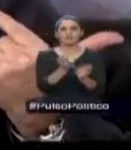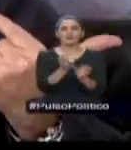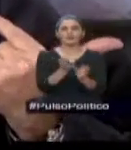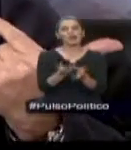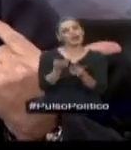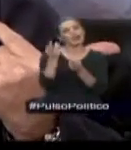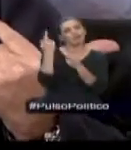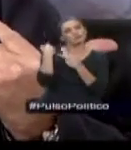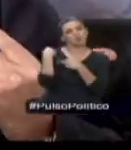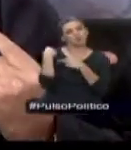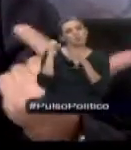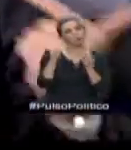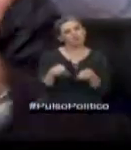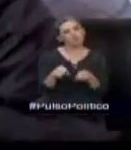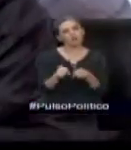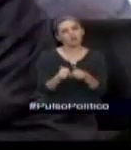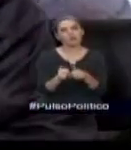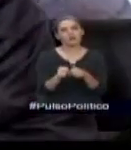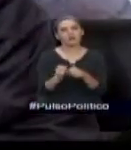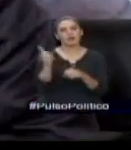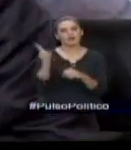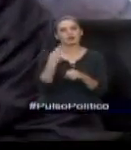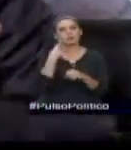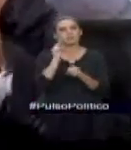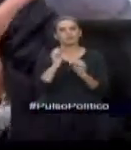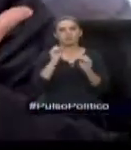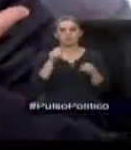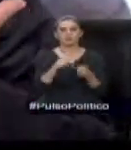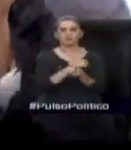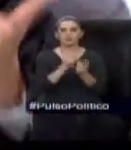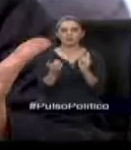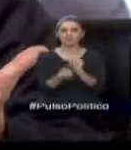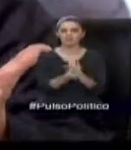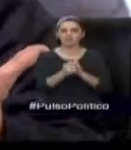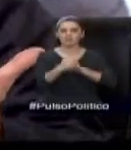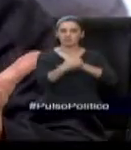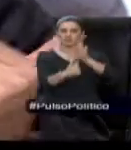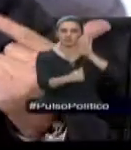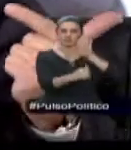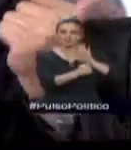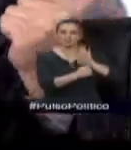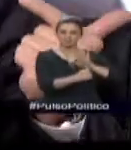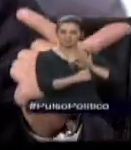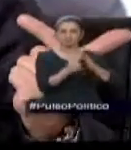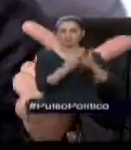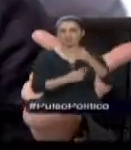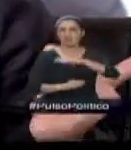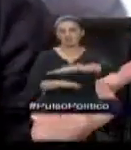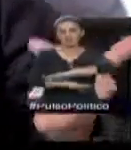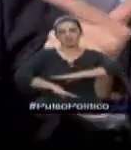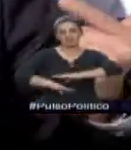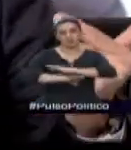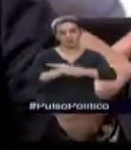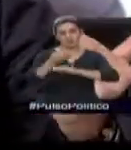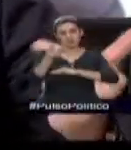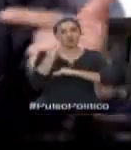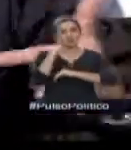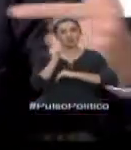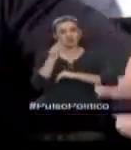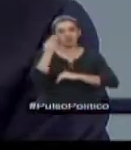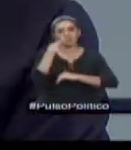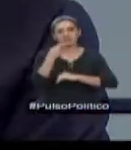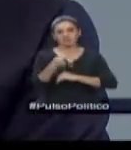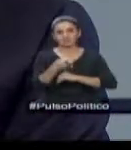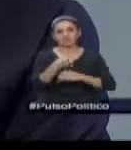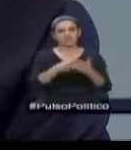nacional para poder modificar en que se sustenta entonces juan carlos cassinelli para argumentar que